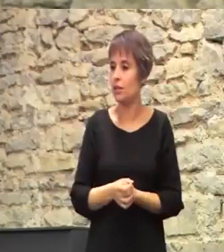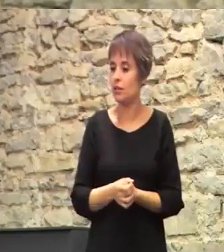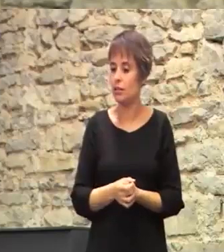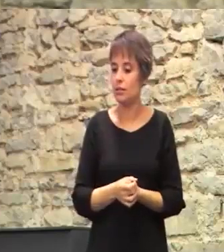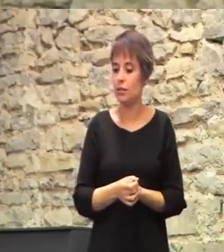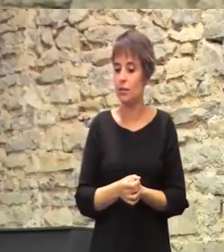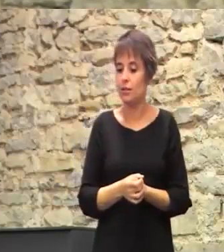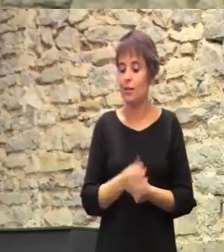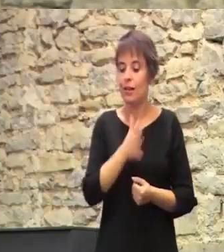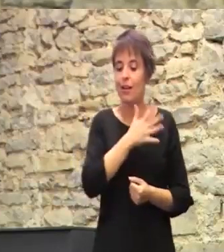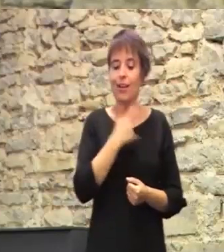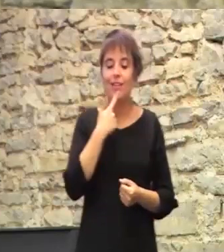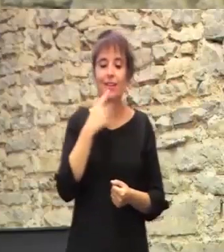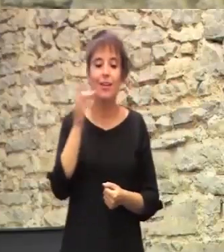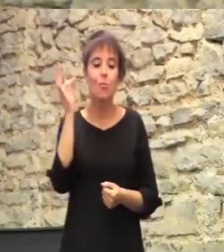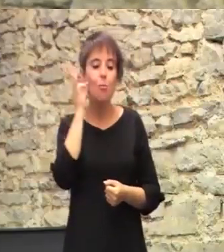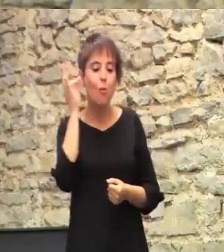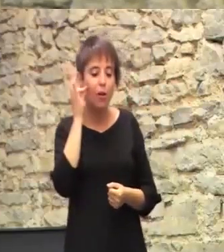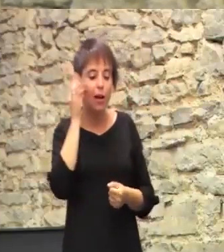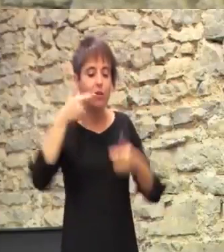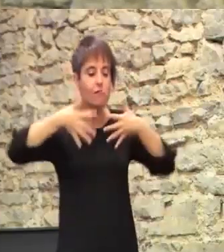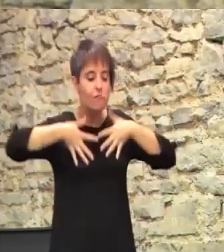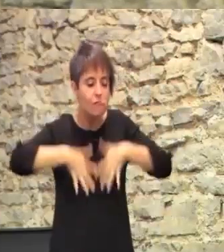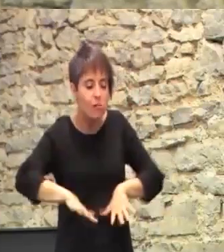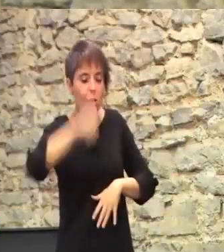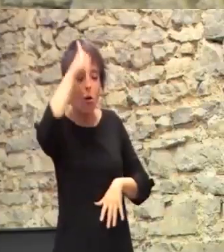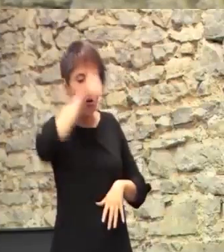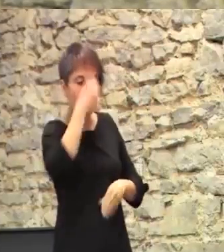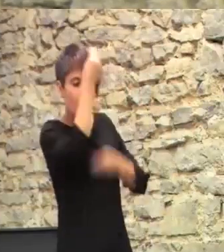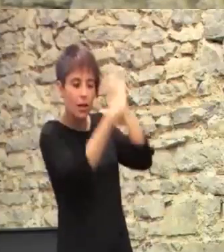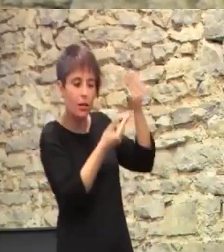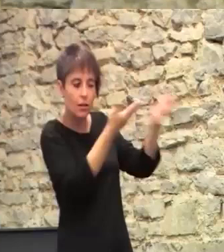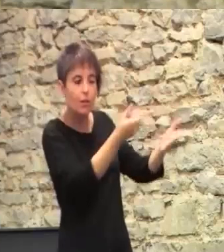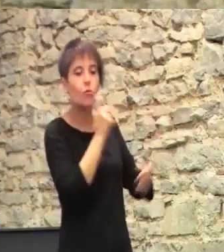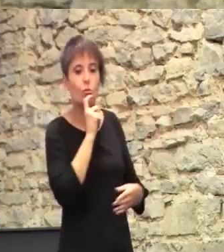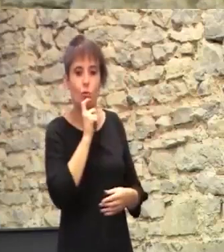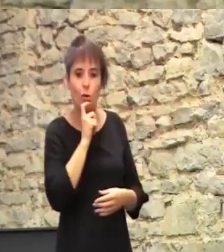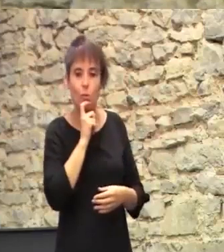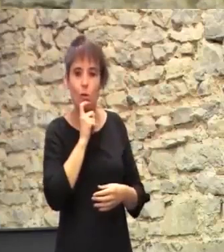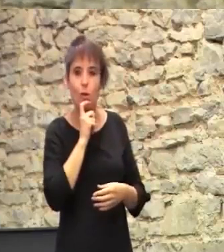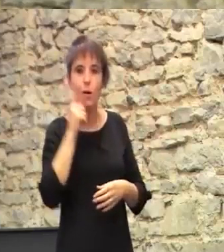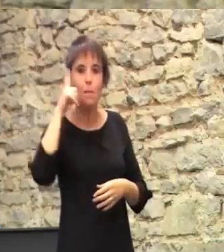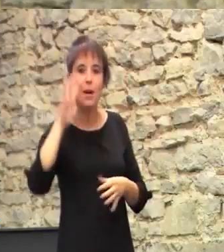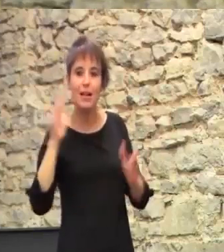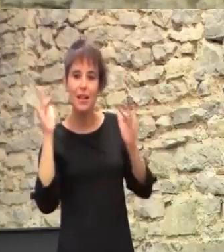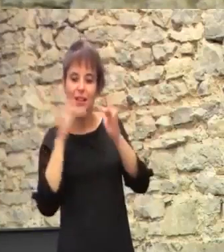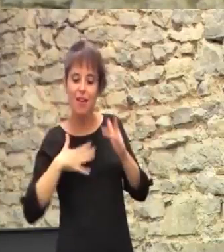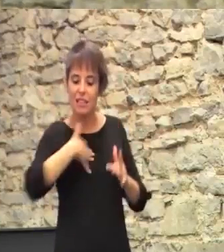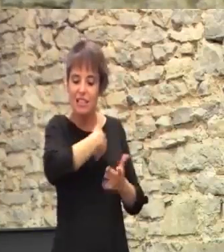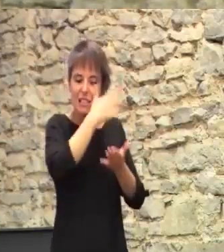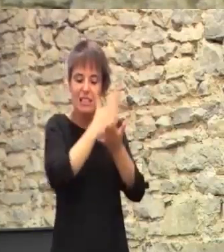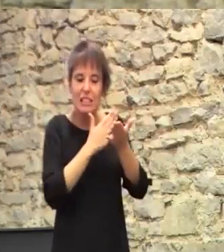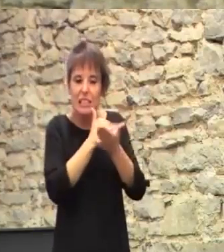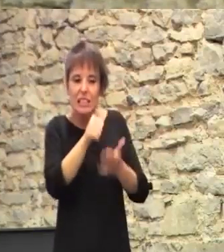y diario íntimo tenemos sobre la masculinidad con qué parámetros de masculinidad nos relacionamos con los hombres que